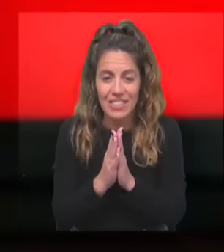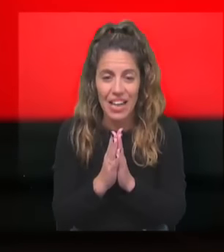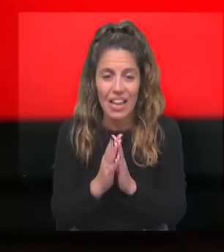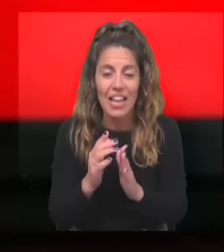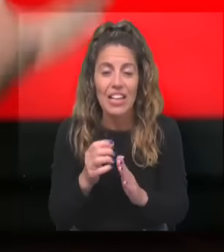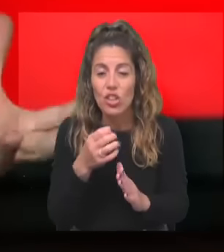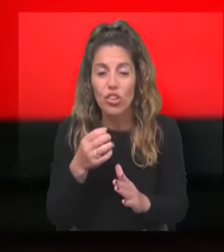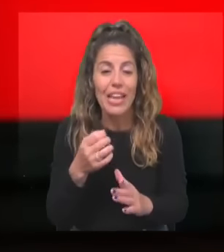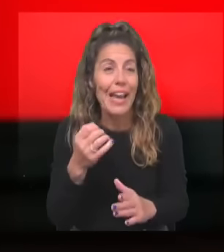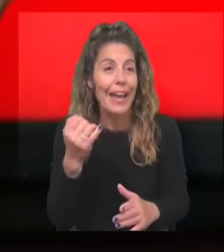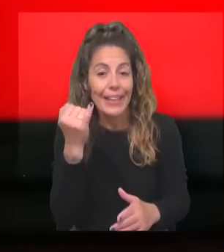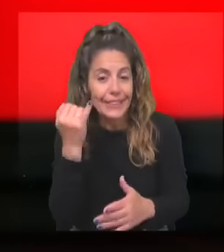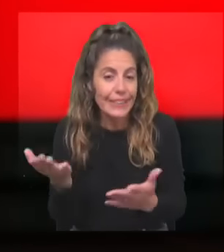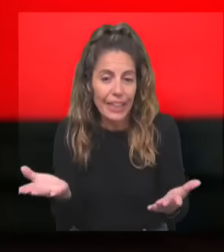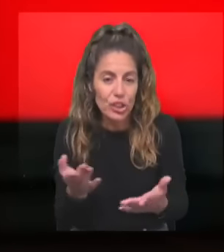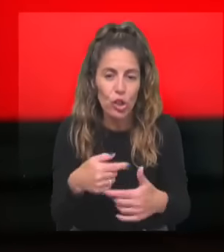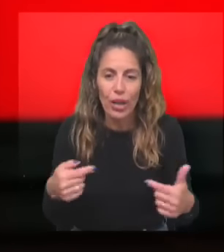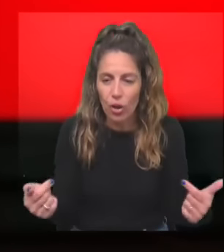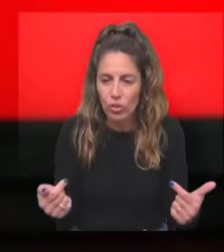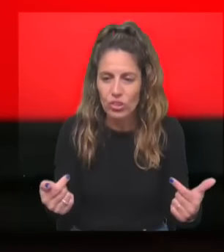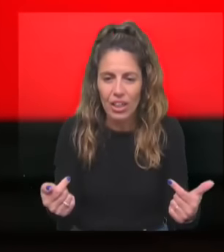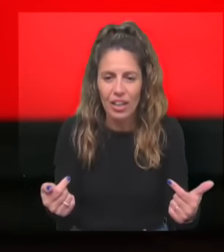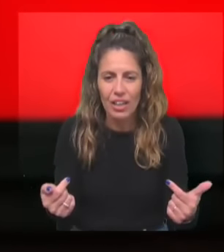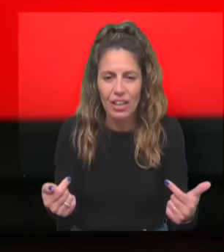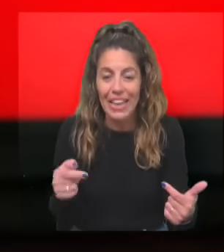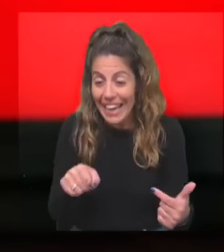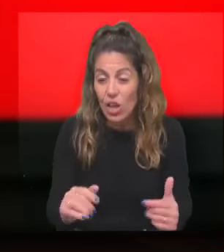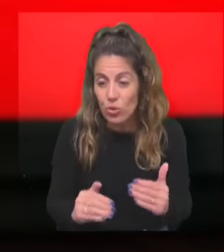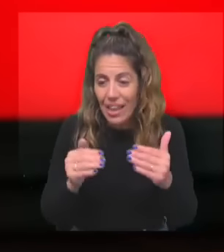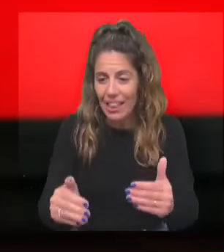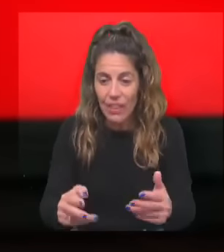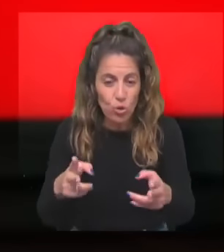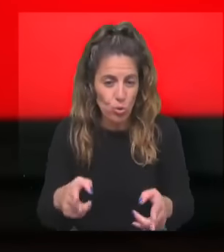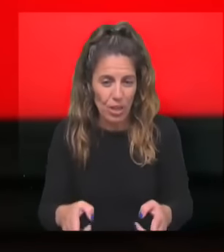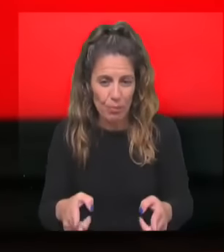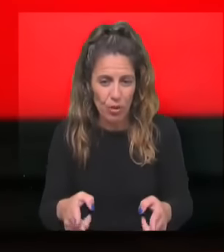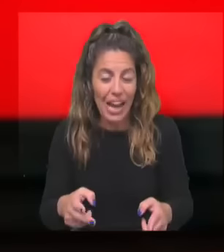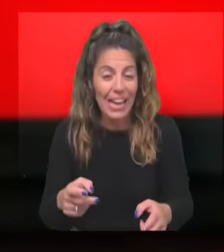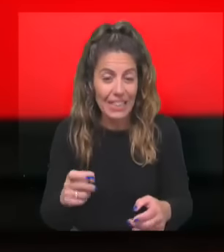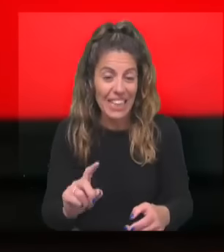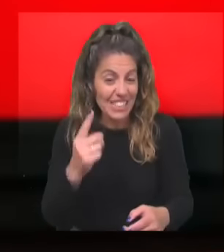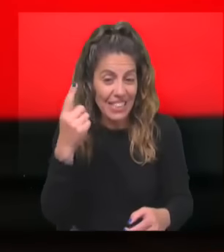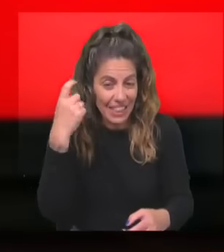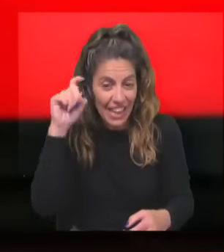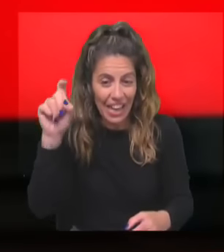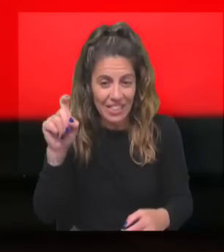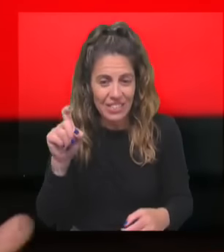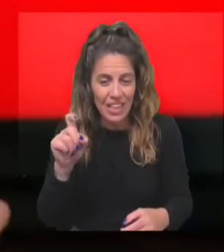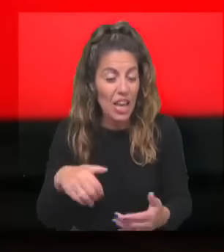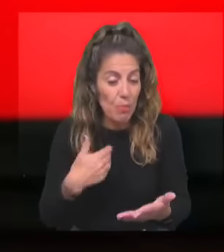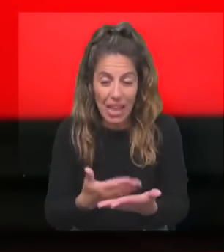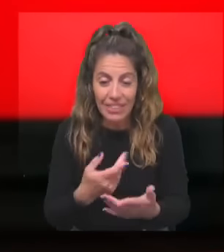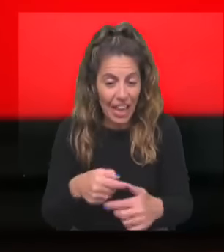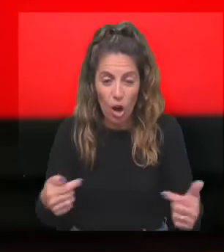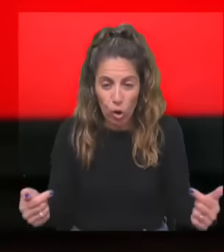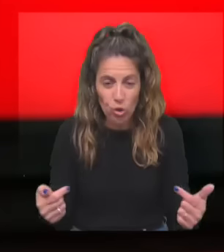Iglesia del sexo es una cuestión biológica, en fin. Y entonces él es un adelantado de su época con este tipo de principios y plantea cosas